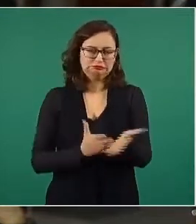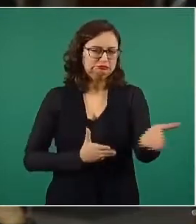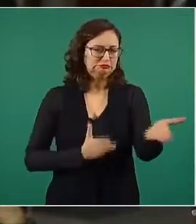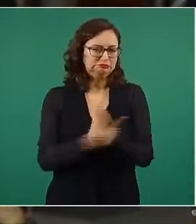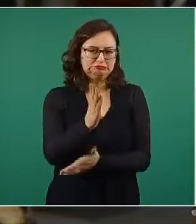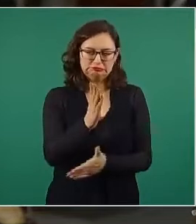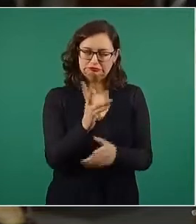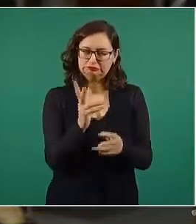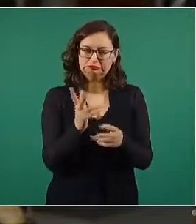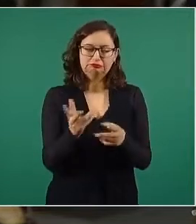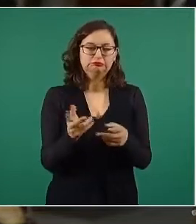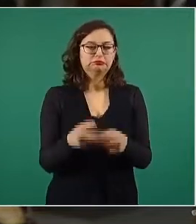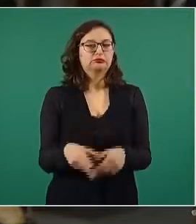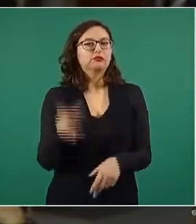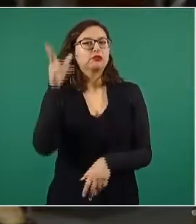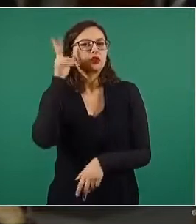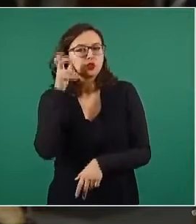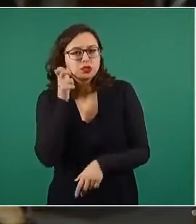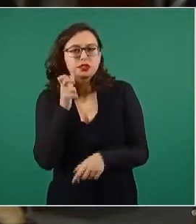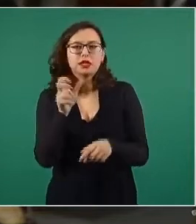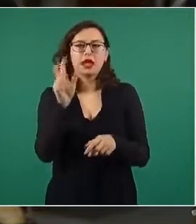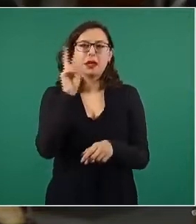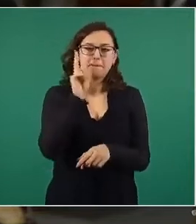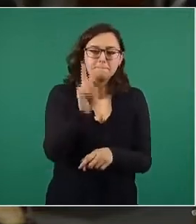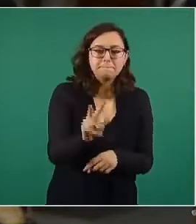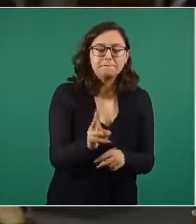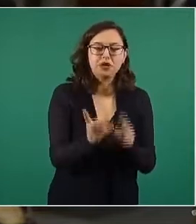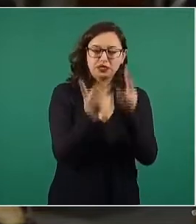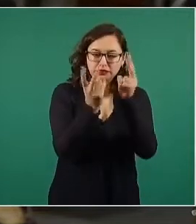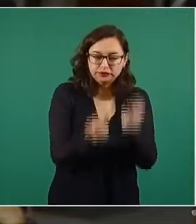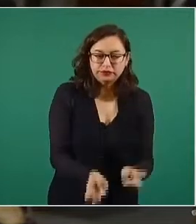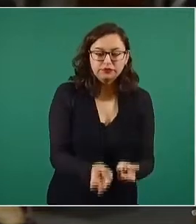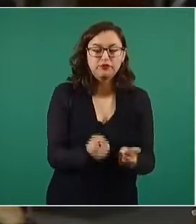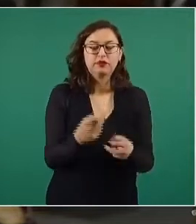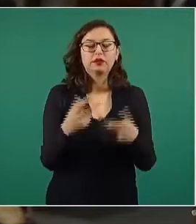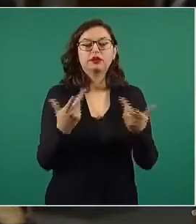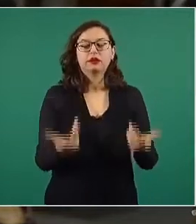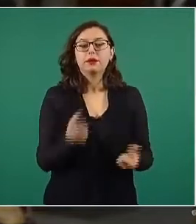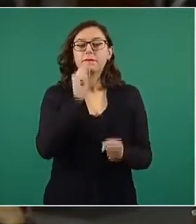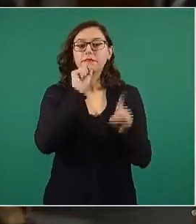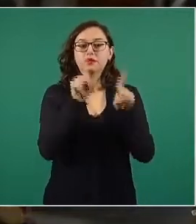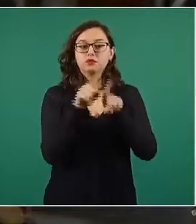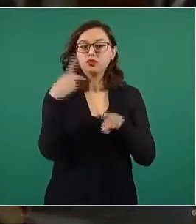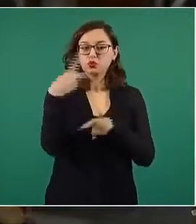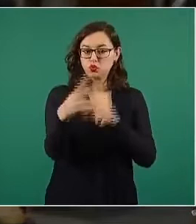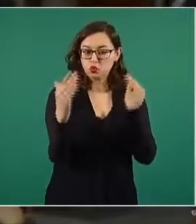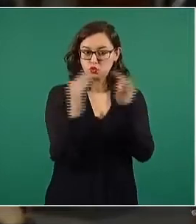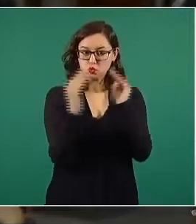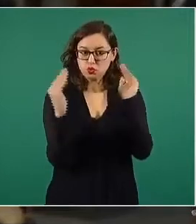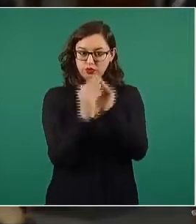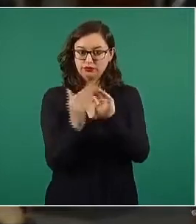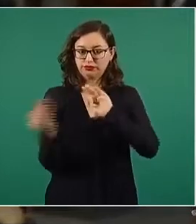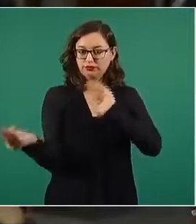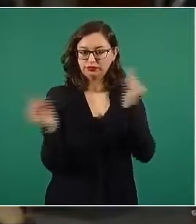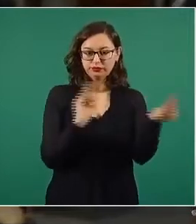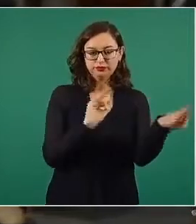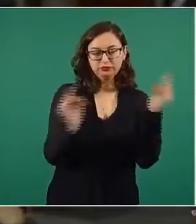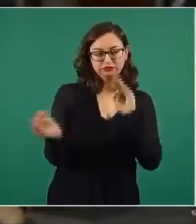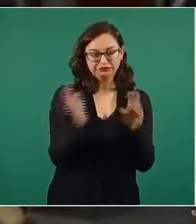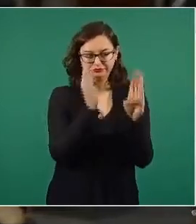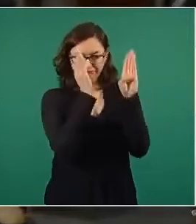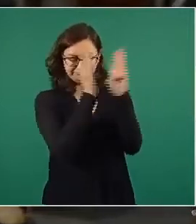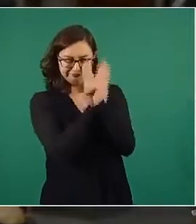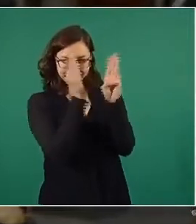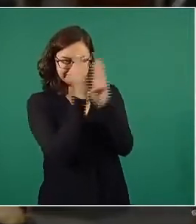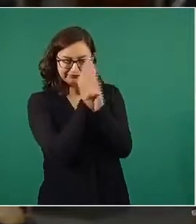derechos humanos, hay un seguimiento incluso a las afueras de su domicilio. Se reporta eso por parte de los agentes